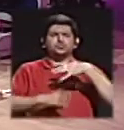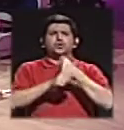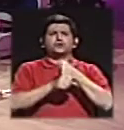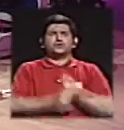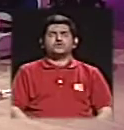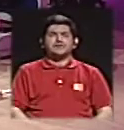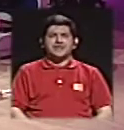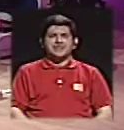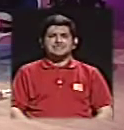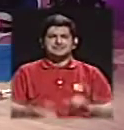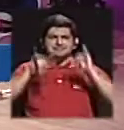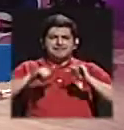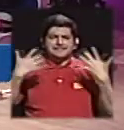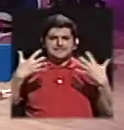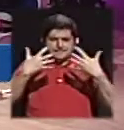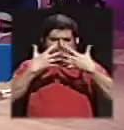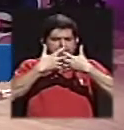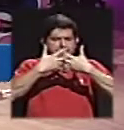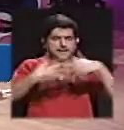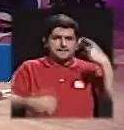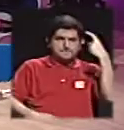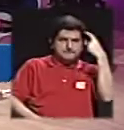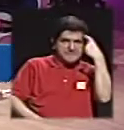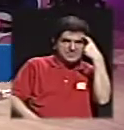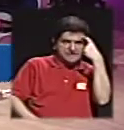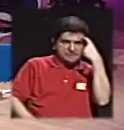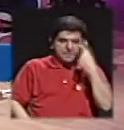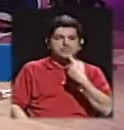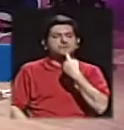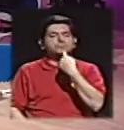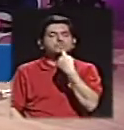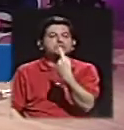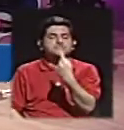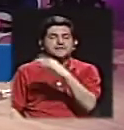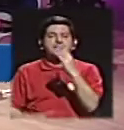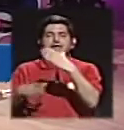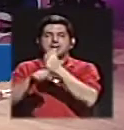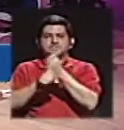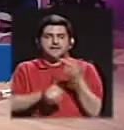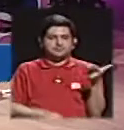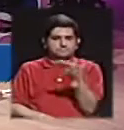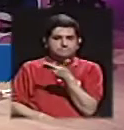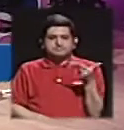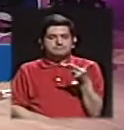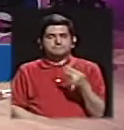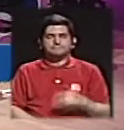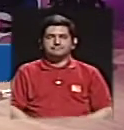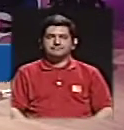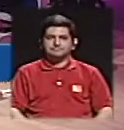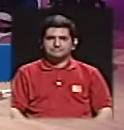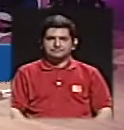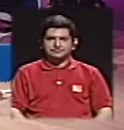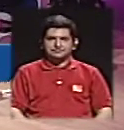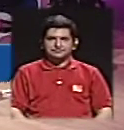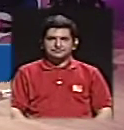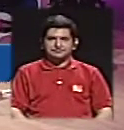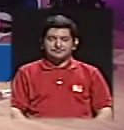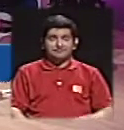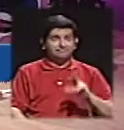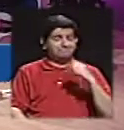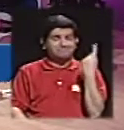ser congruentes entre lo que pensamos, lo que decimos y lo que hacemos. Y